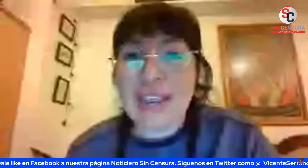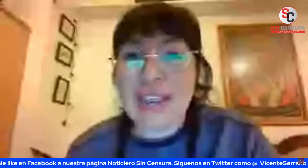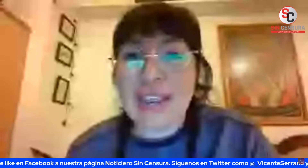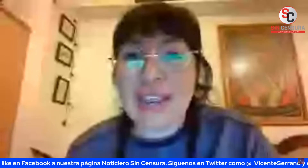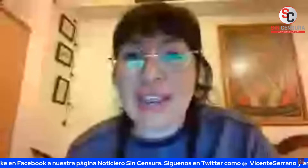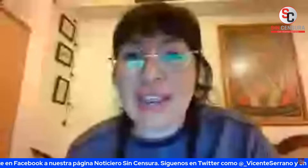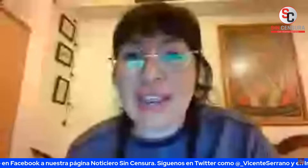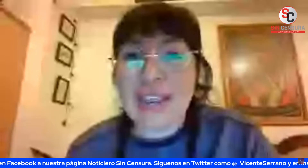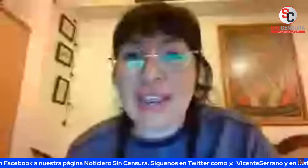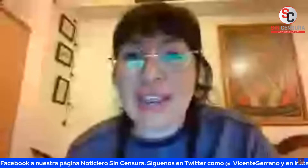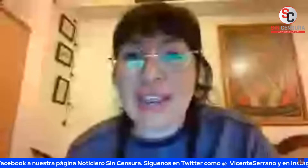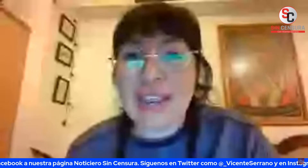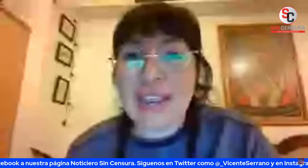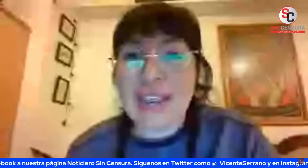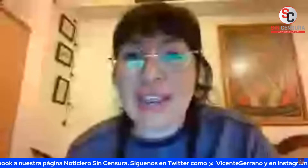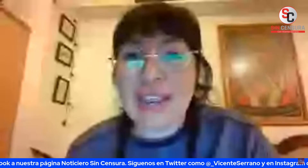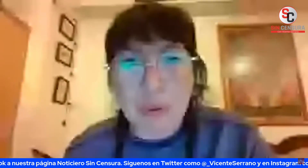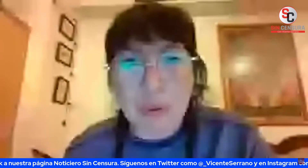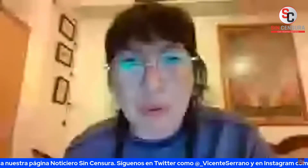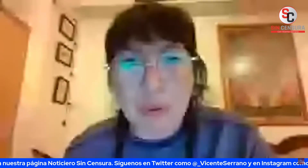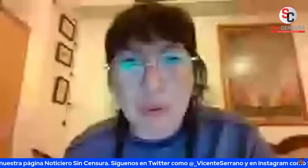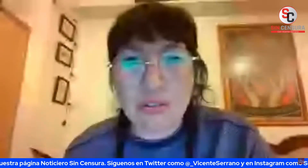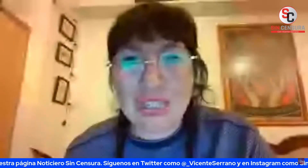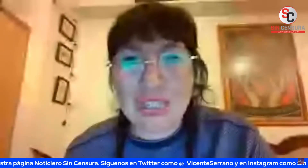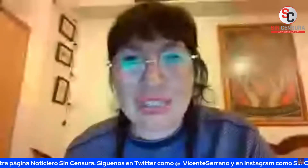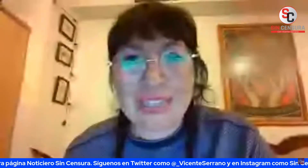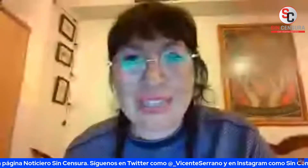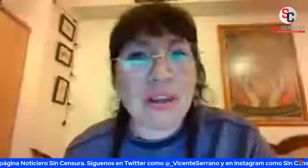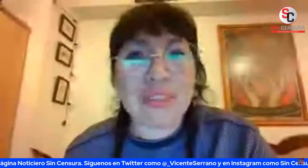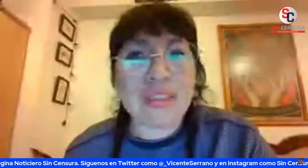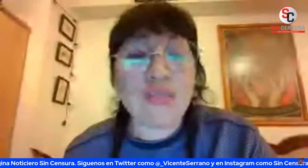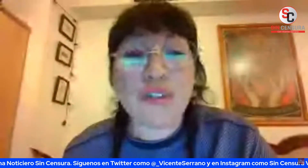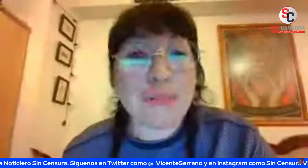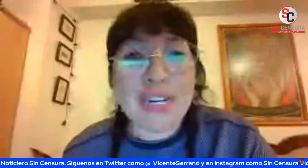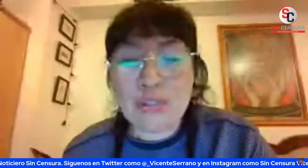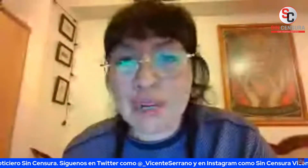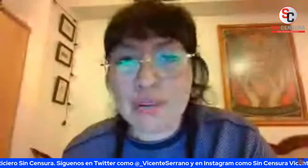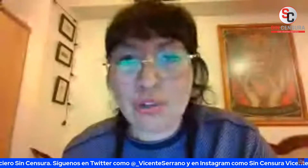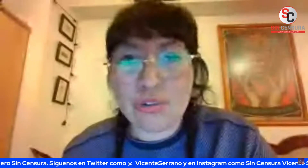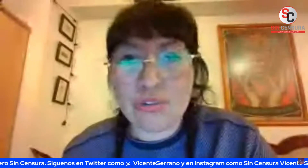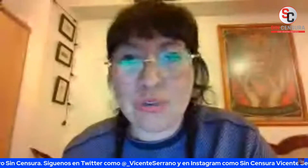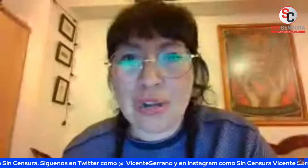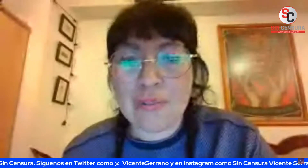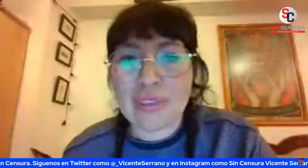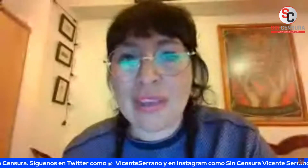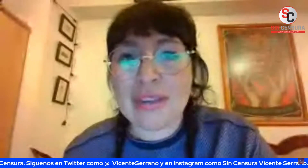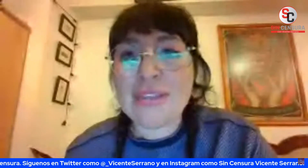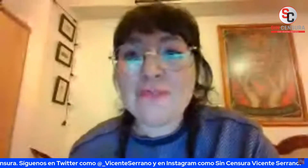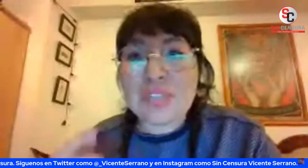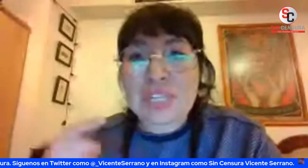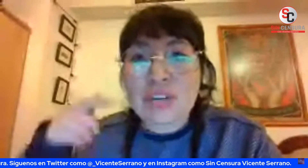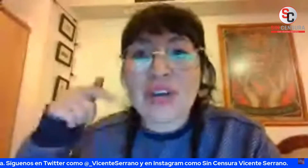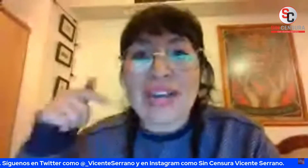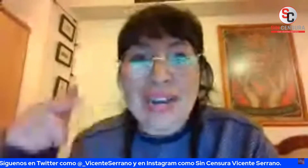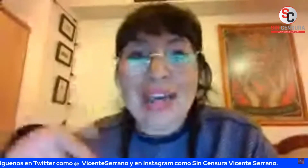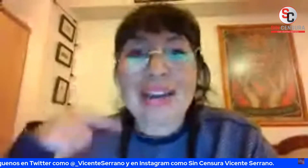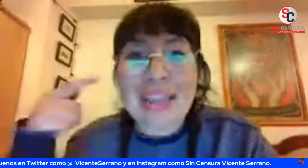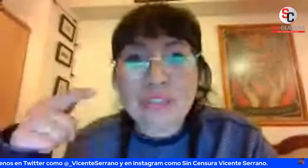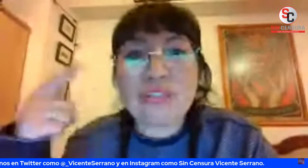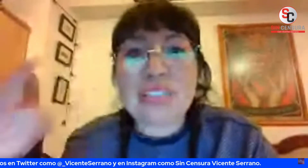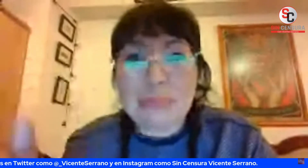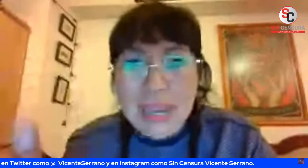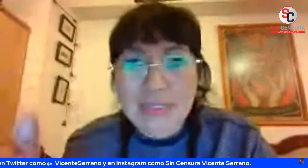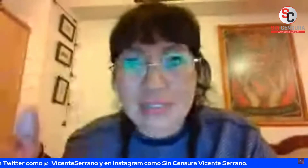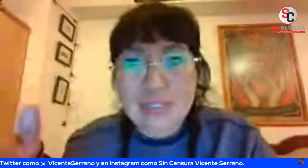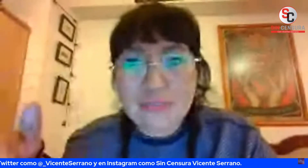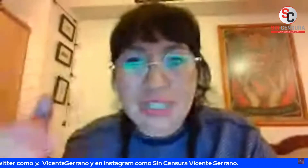la población. No se trata solamente de informar sobre los logros gubernamentales, sino generar estos debates que son tan necesarios